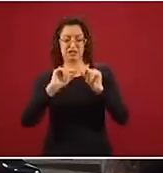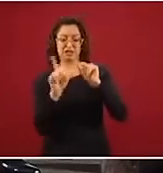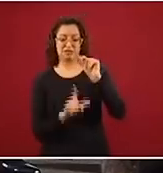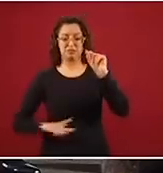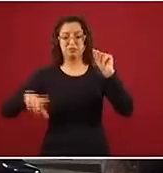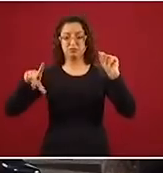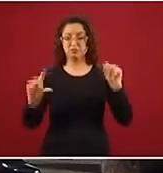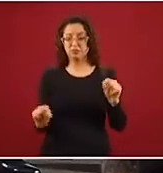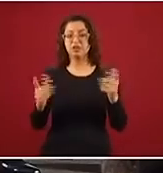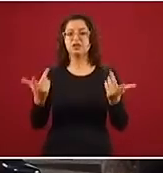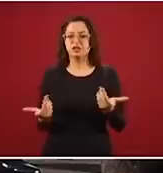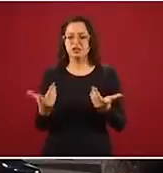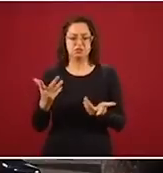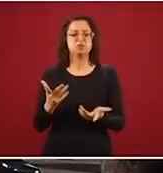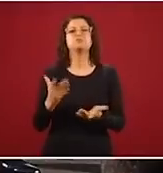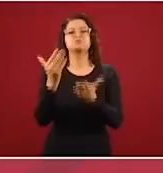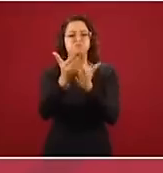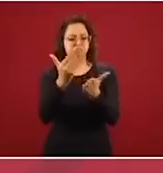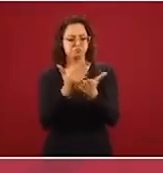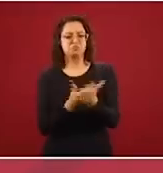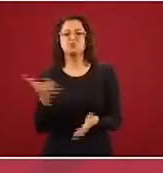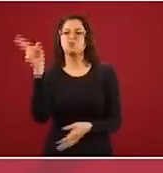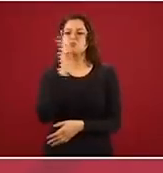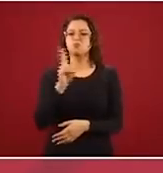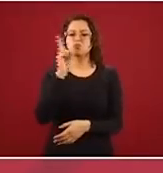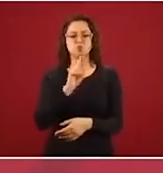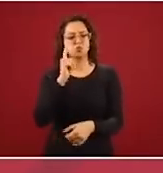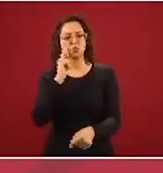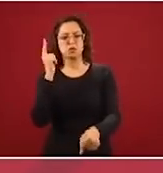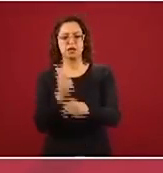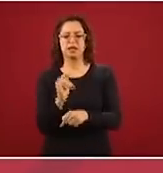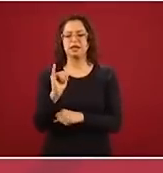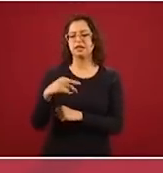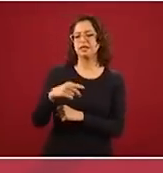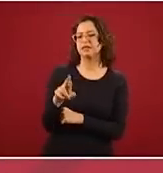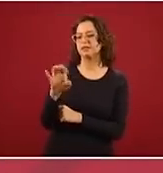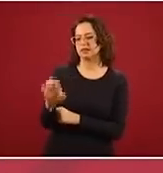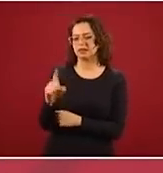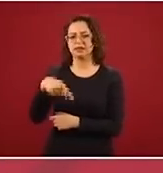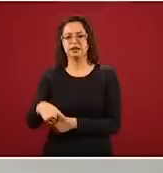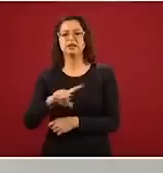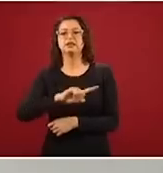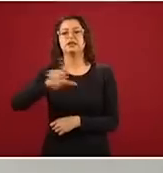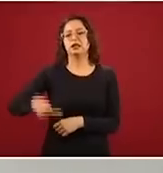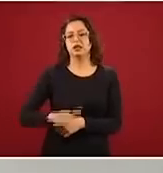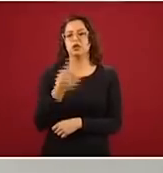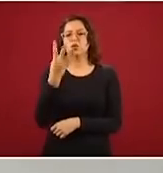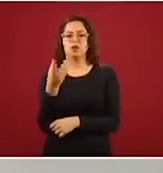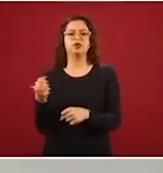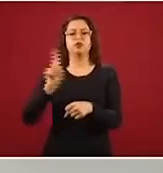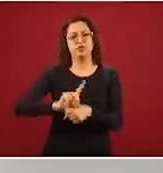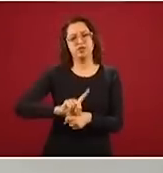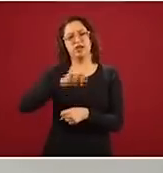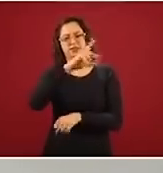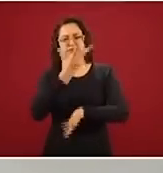poner una prueba diagnóstica especializada en el INDRE y cuatro días después, sincrónicos con Estados Unidos